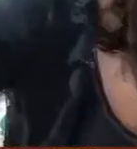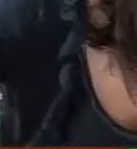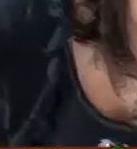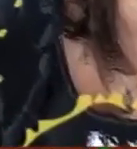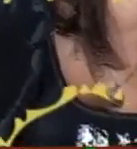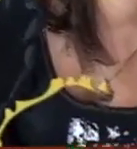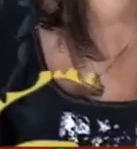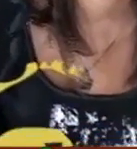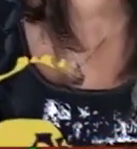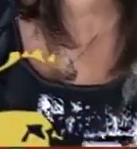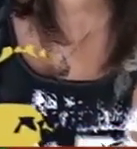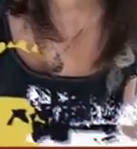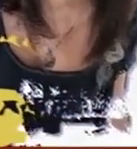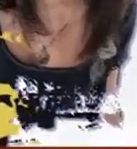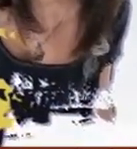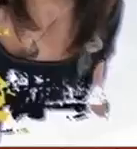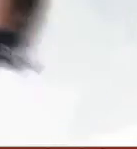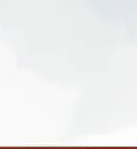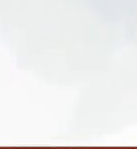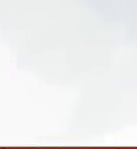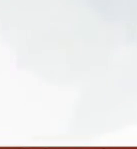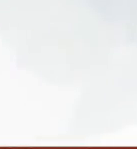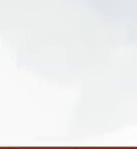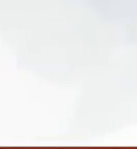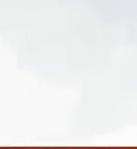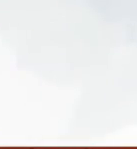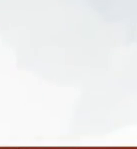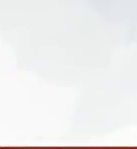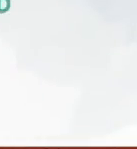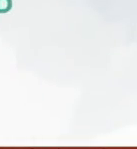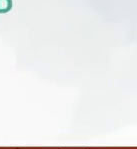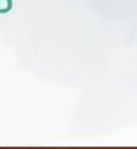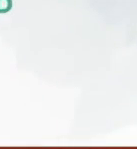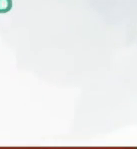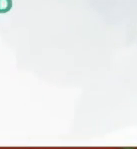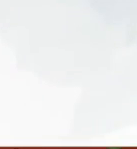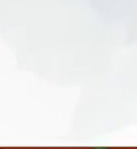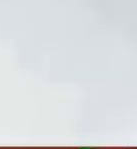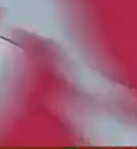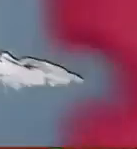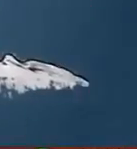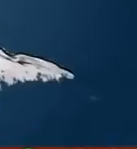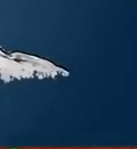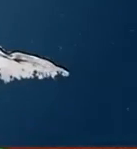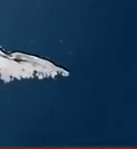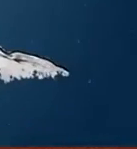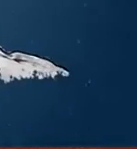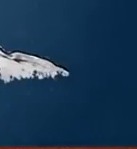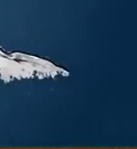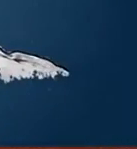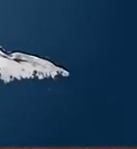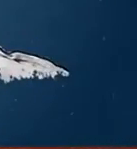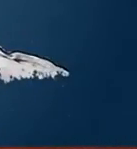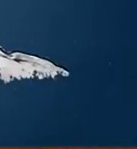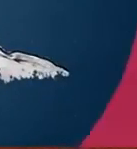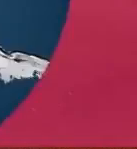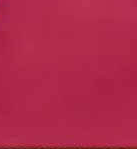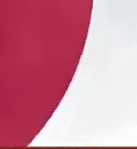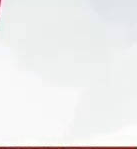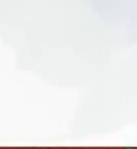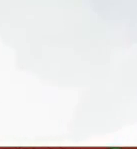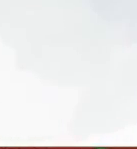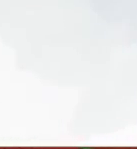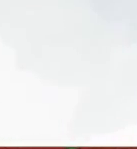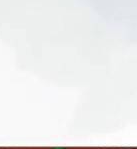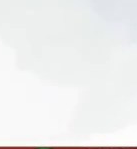la comunidad latina encuentren más oportunidades de trabajo, educación y salud. No puedes quedarte callado. En